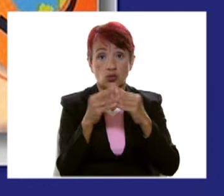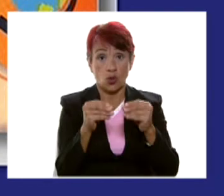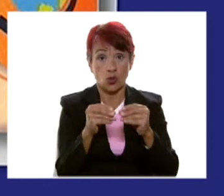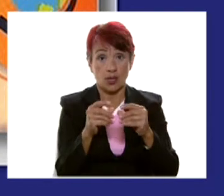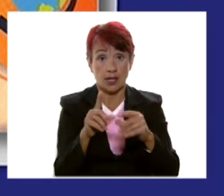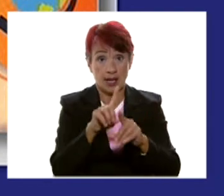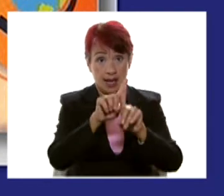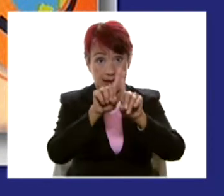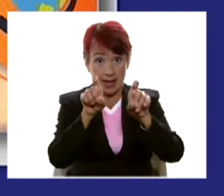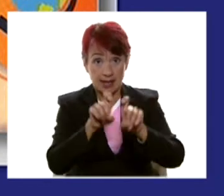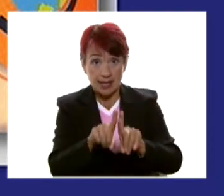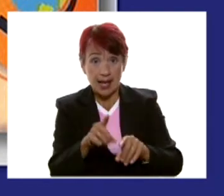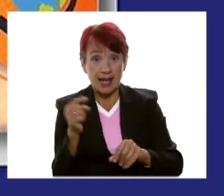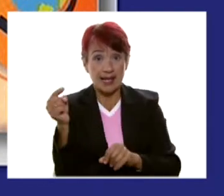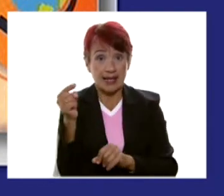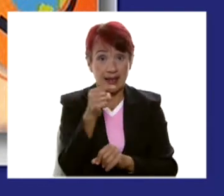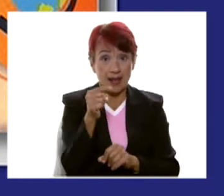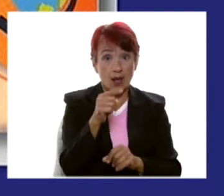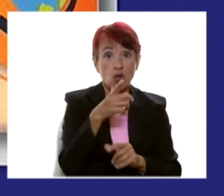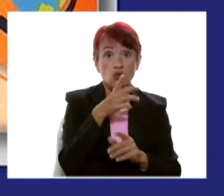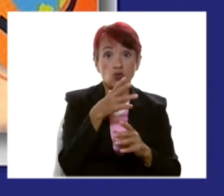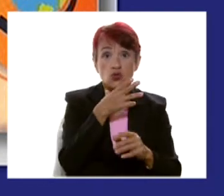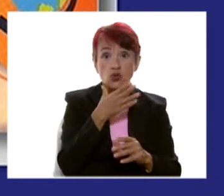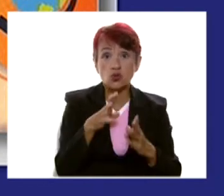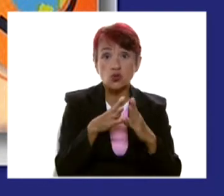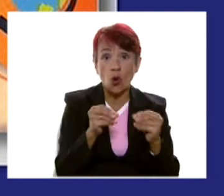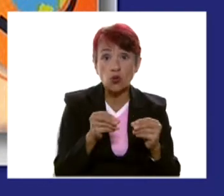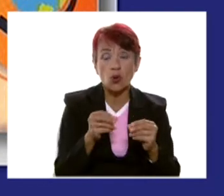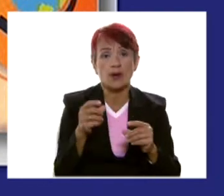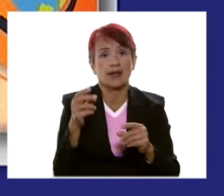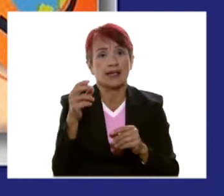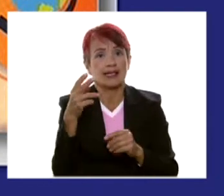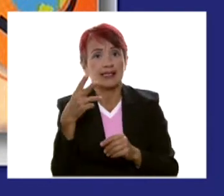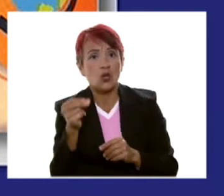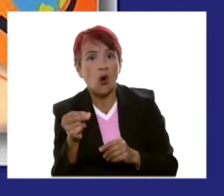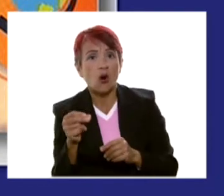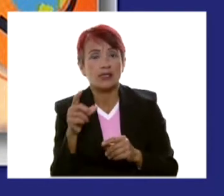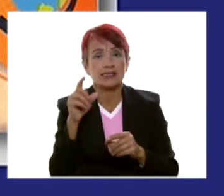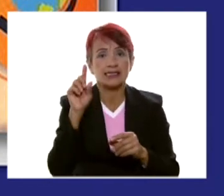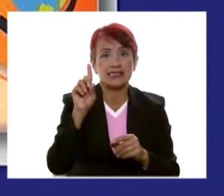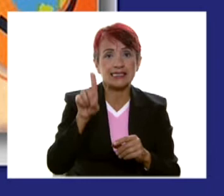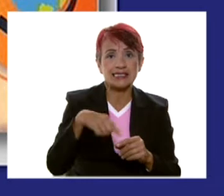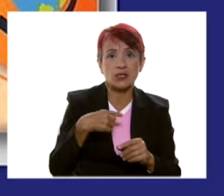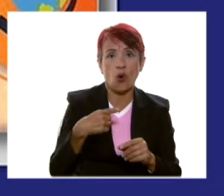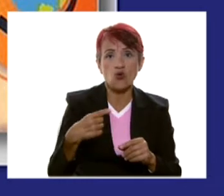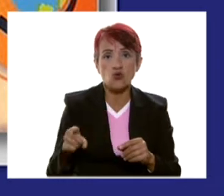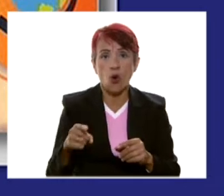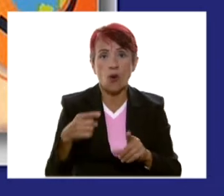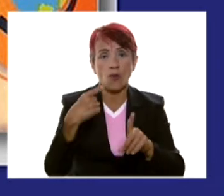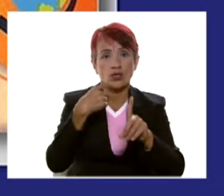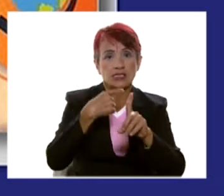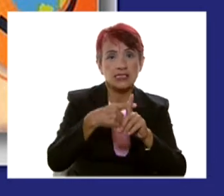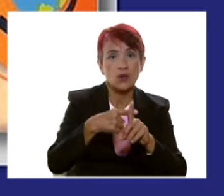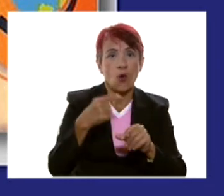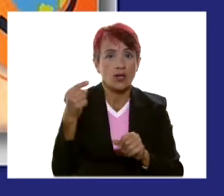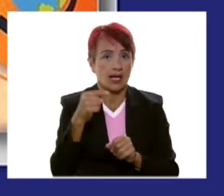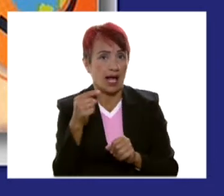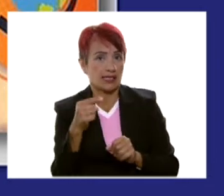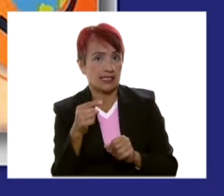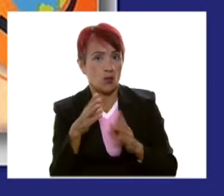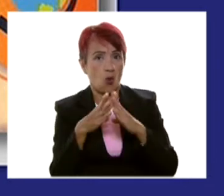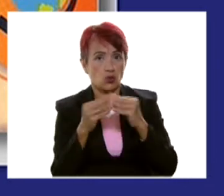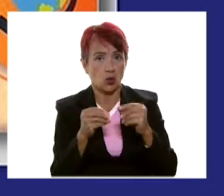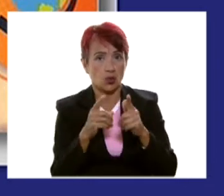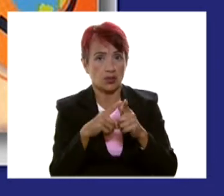la estructura es muy similar. En interrogativo cambia, el verbo va primero, el was o el were. Was Michael working yesterday?